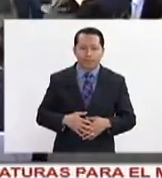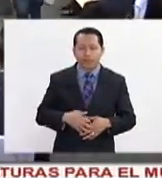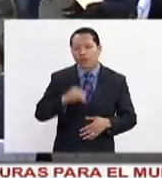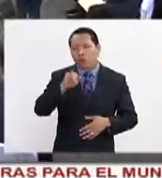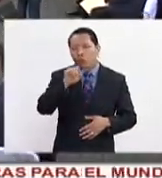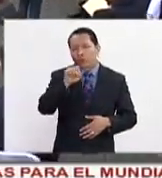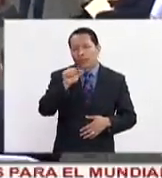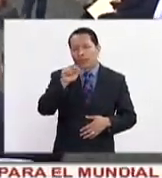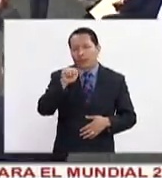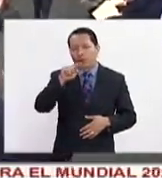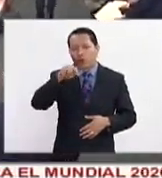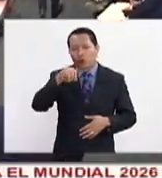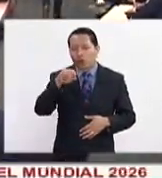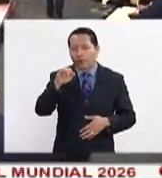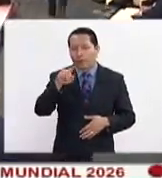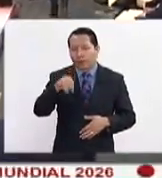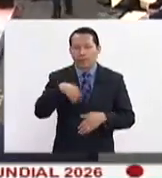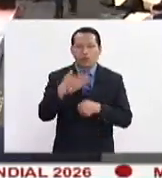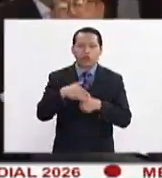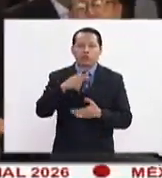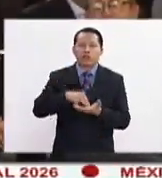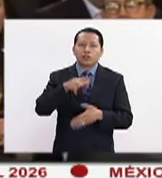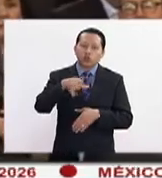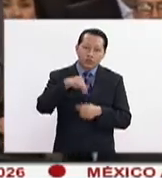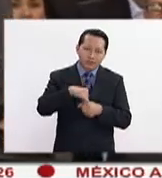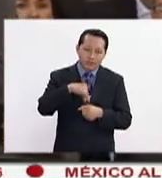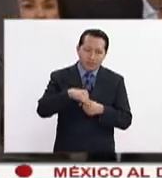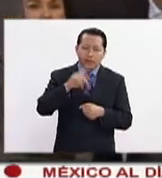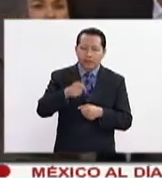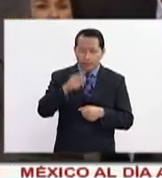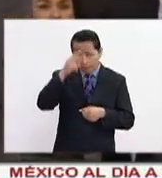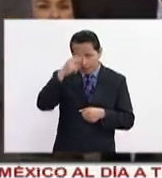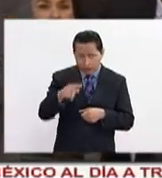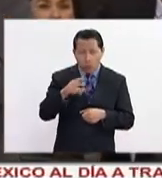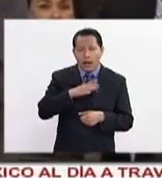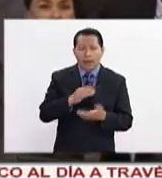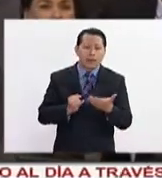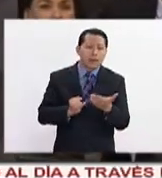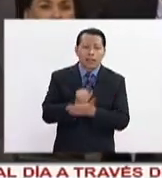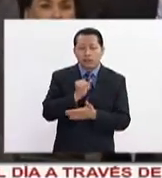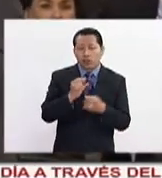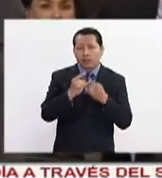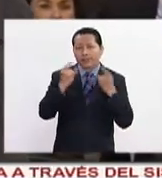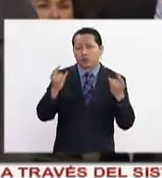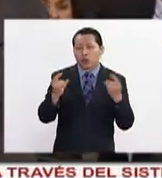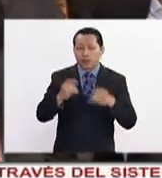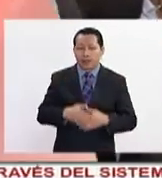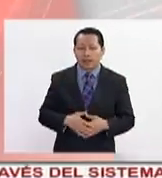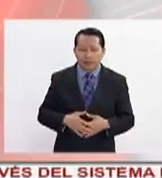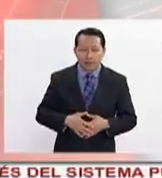José Antonio Meade aseguró que en las elecciones de 2018, nuestro país enfrentará una decisión histórica.